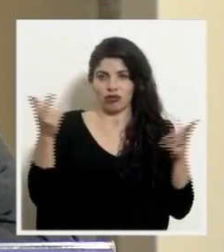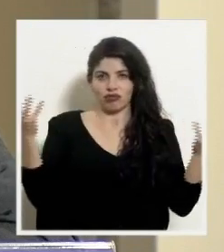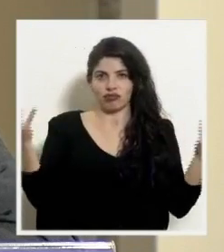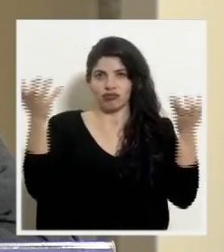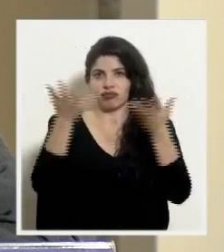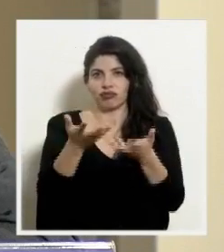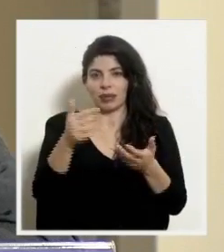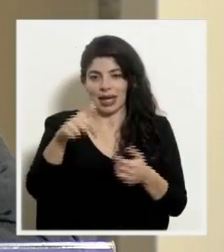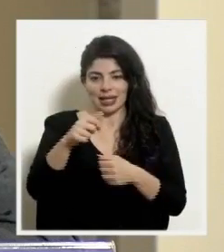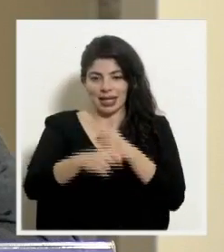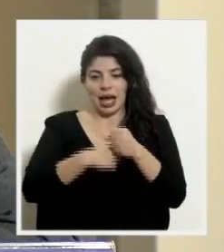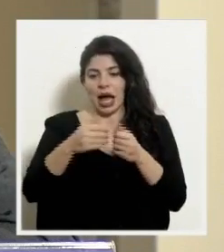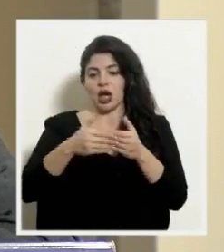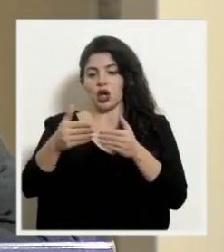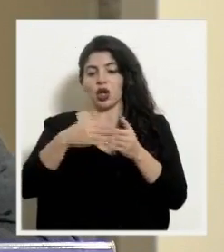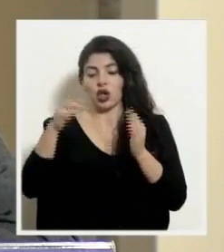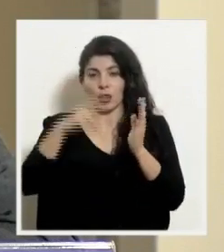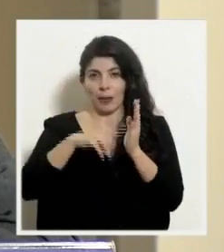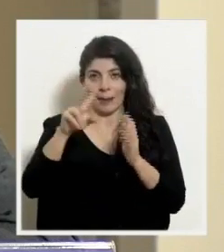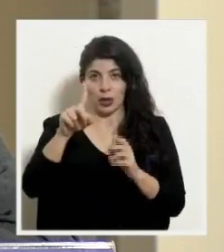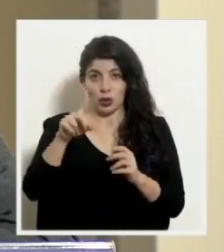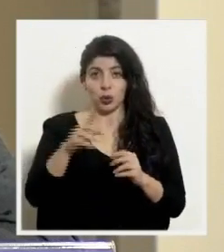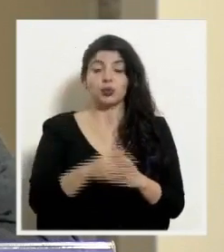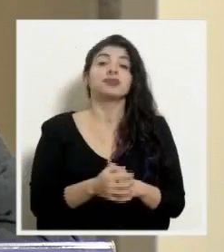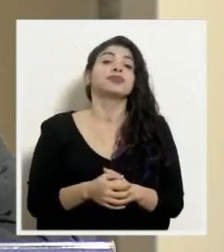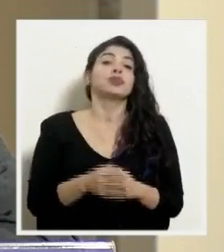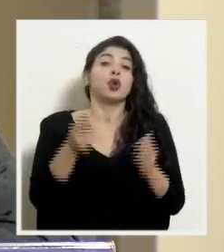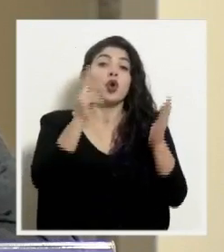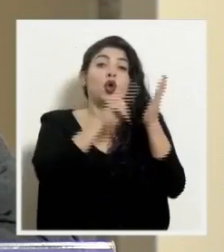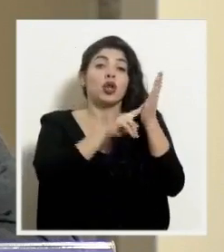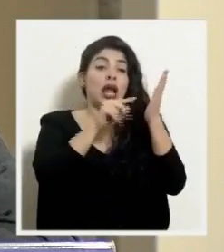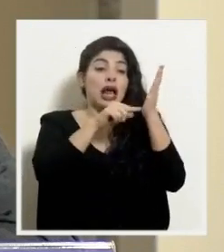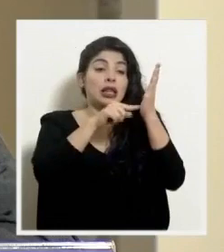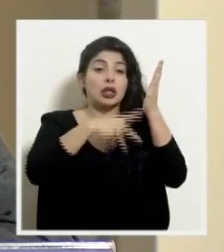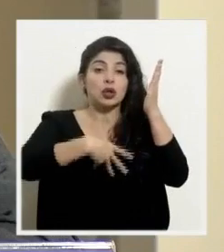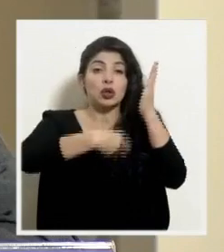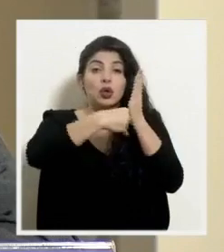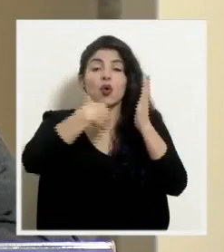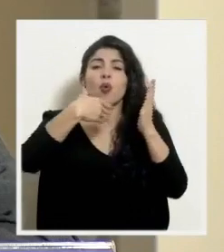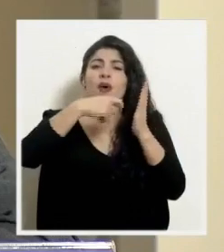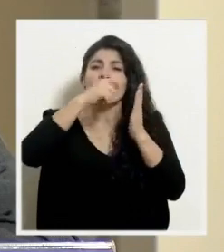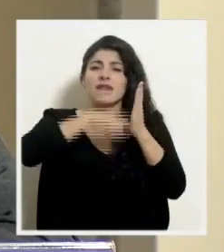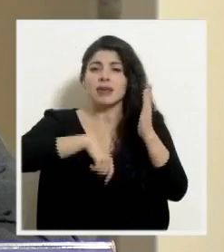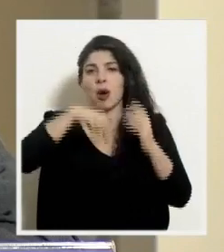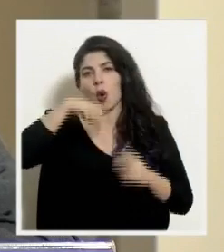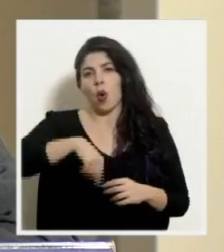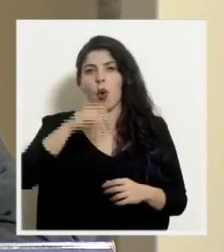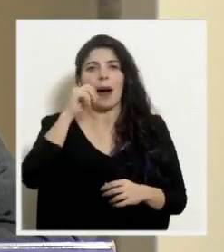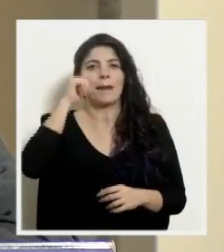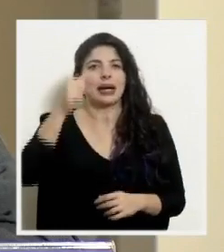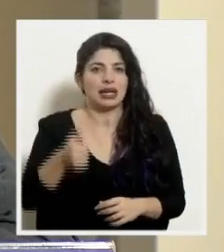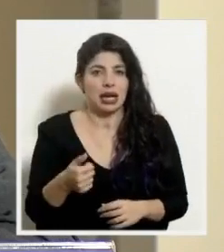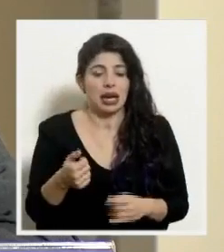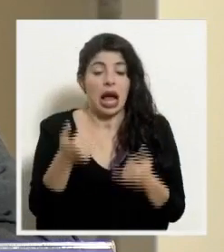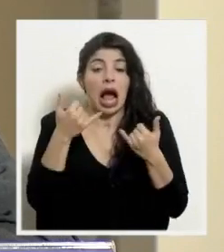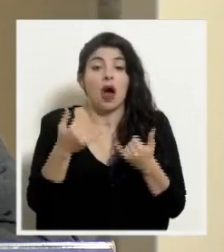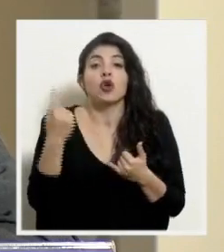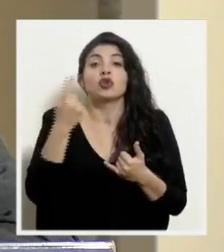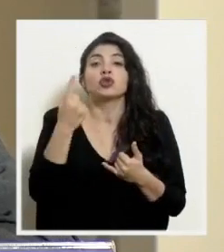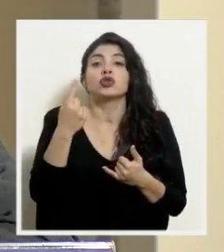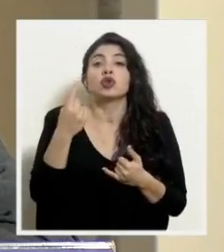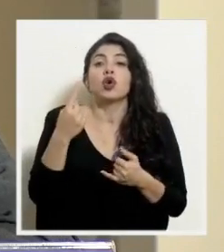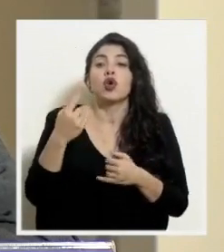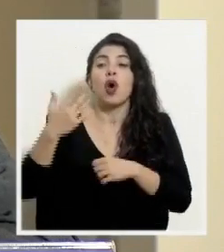el 2021. La adenda del contrato la estaremos firmando entre hoy y mañana. En este momento lo que tenemos es un acuerdo